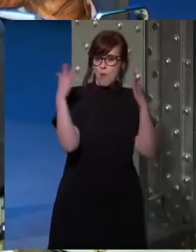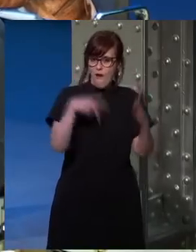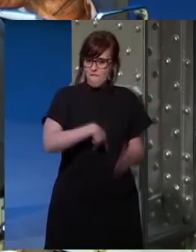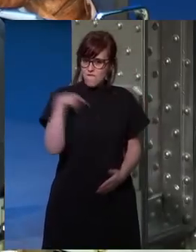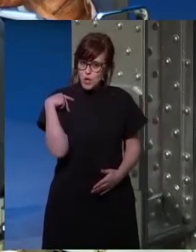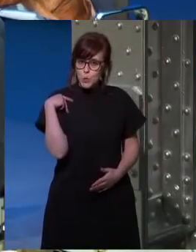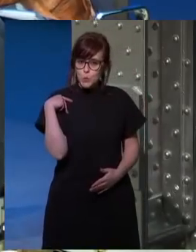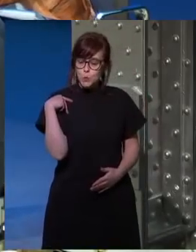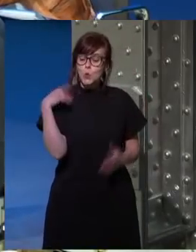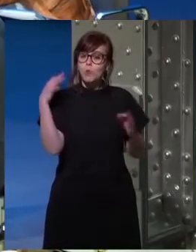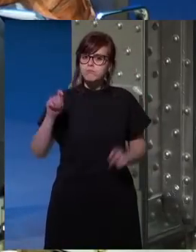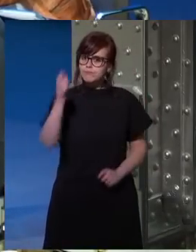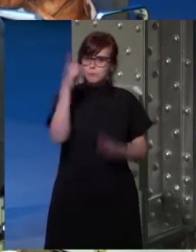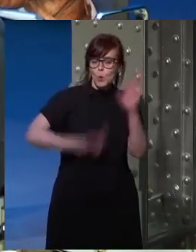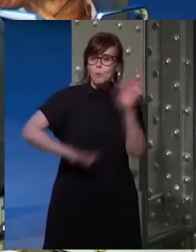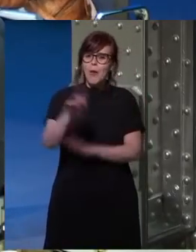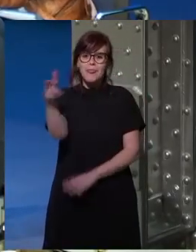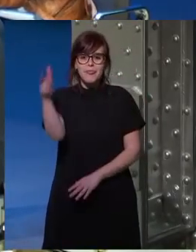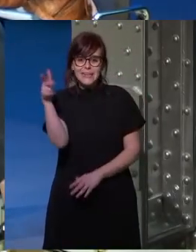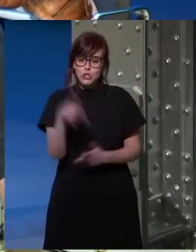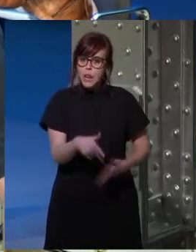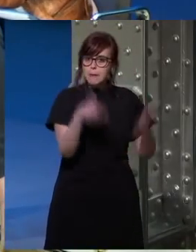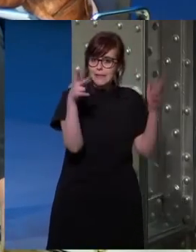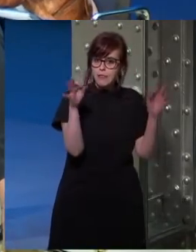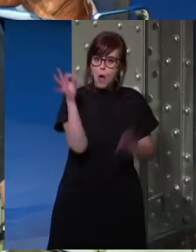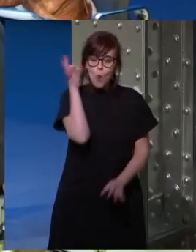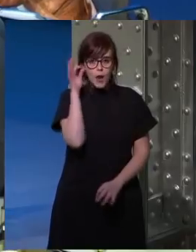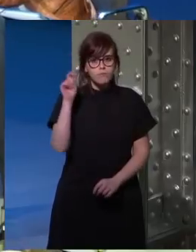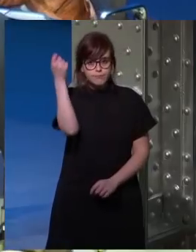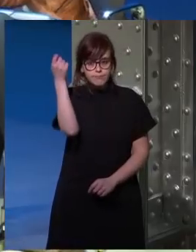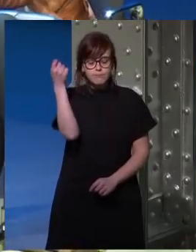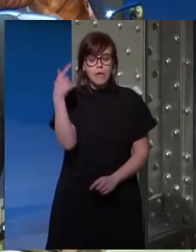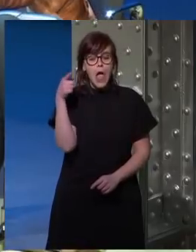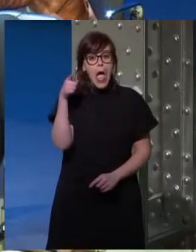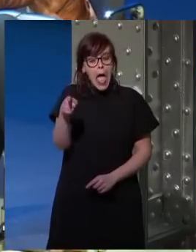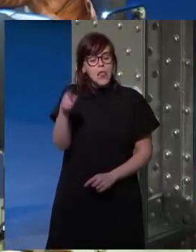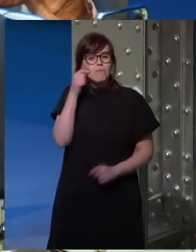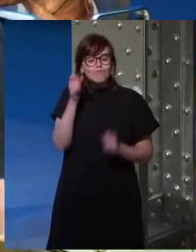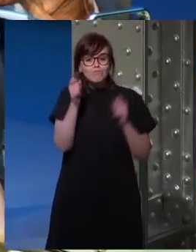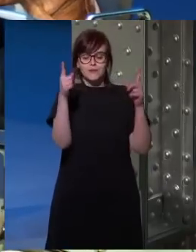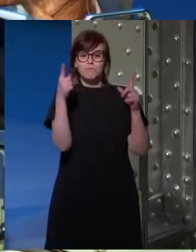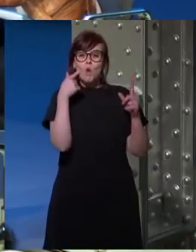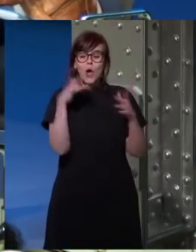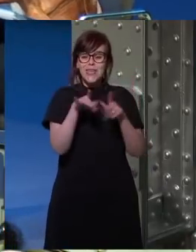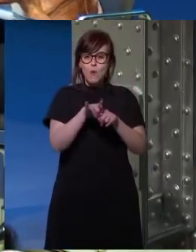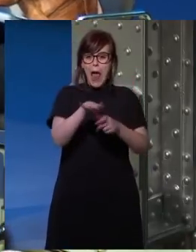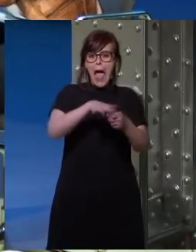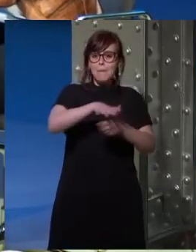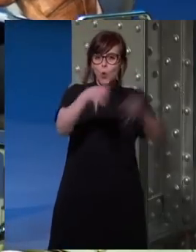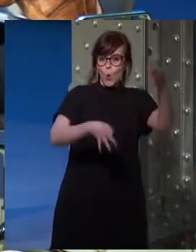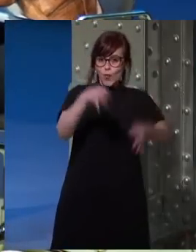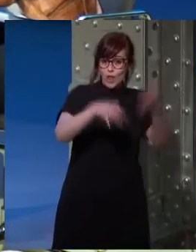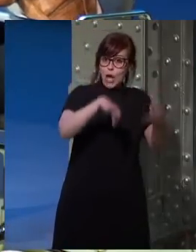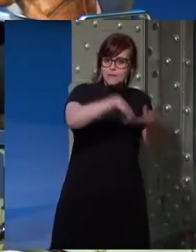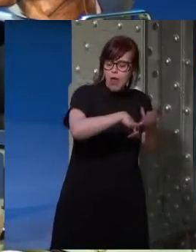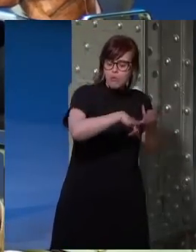franquismo, y se consiguió avanzar en derechos y libertades de la mujer. Ella se dio cuenta de la desigualdad jurídica de la mujer casada y